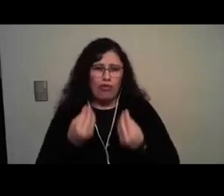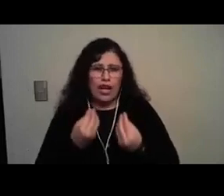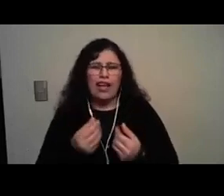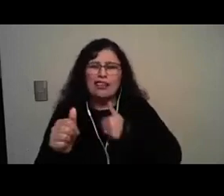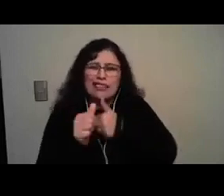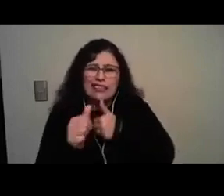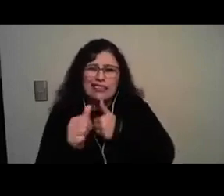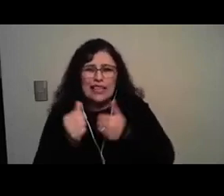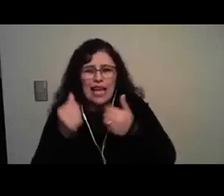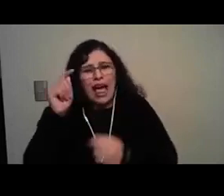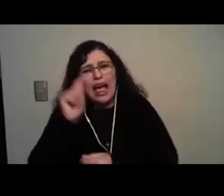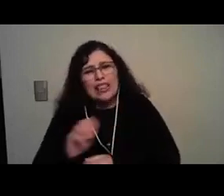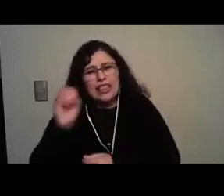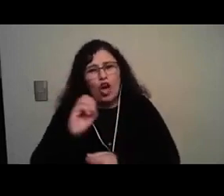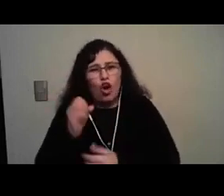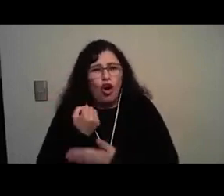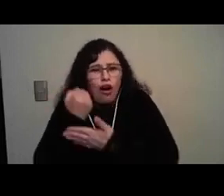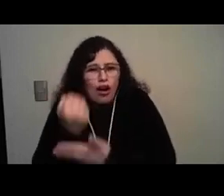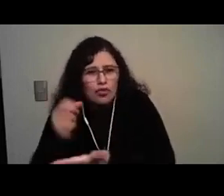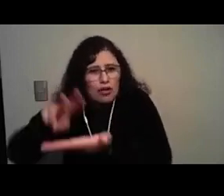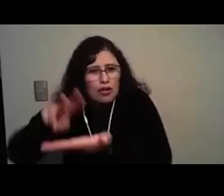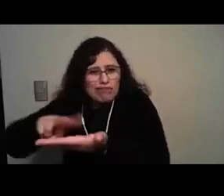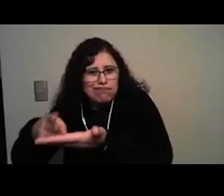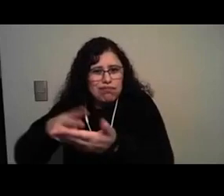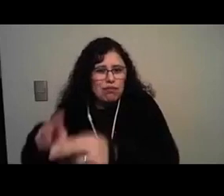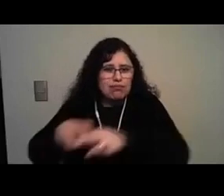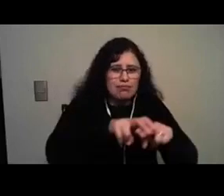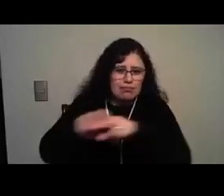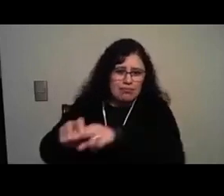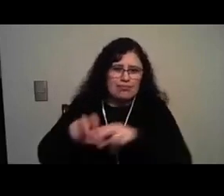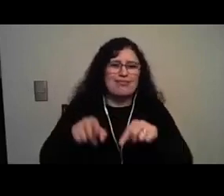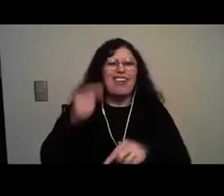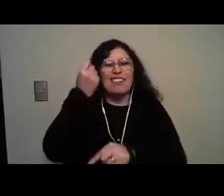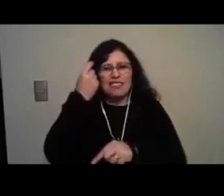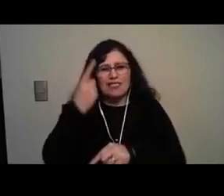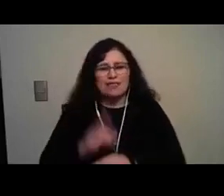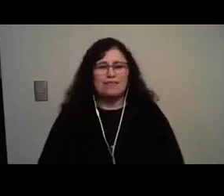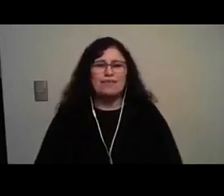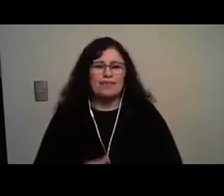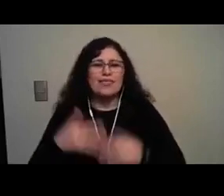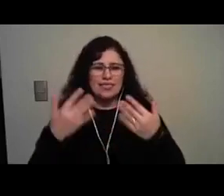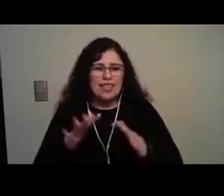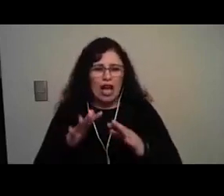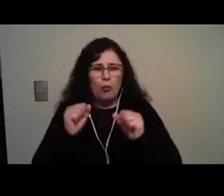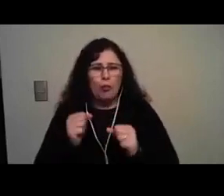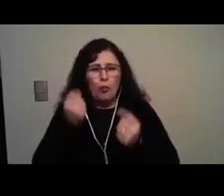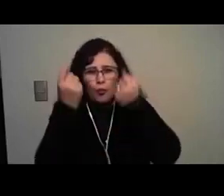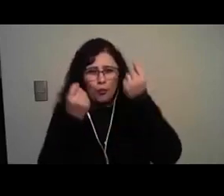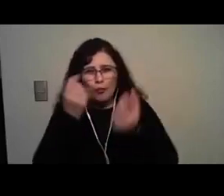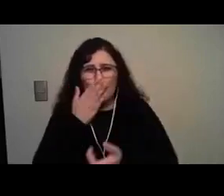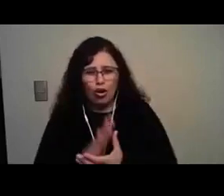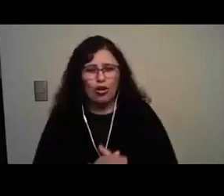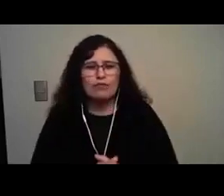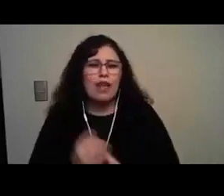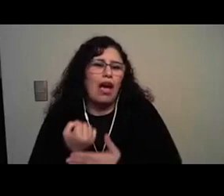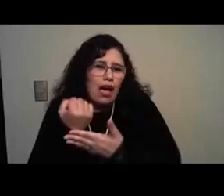acercamiento y qué significa en el fondo traslado o movilizaciones de pacientes con trastornos